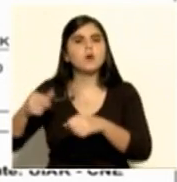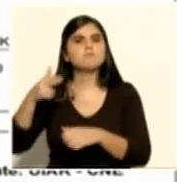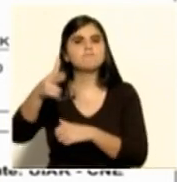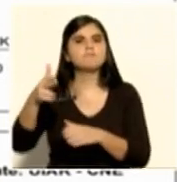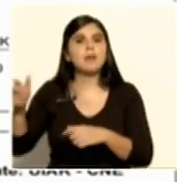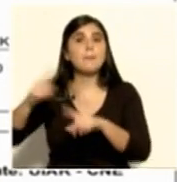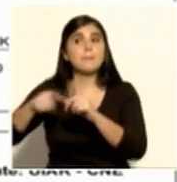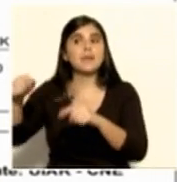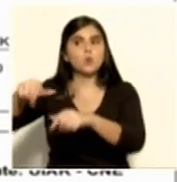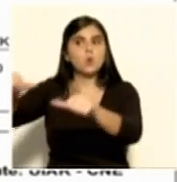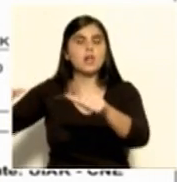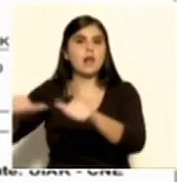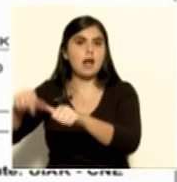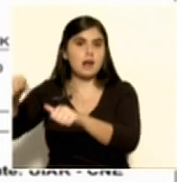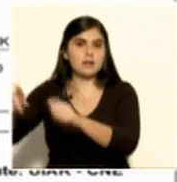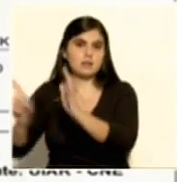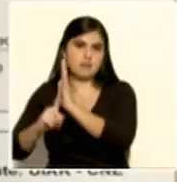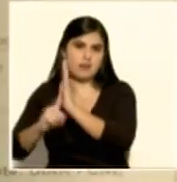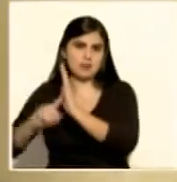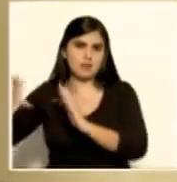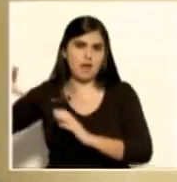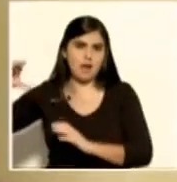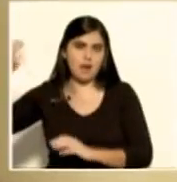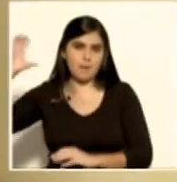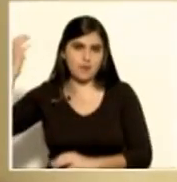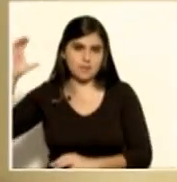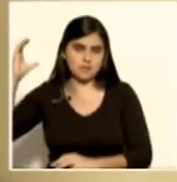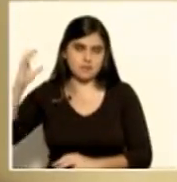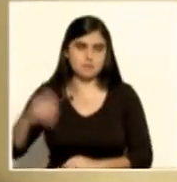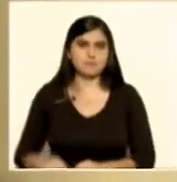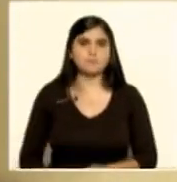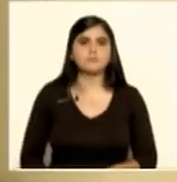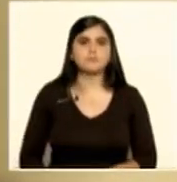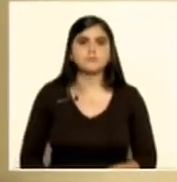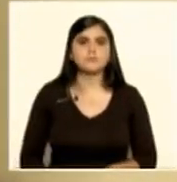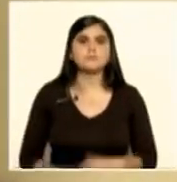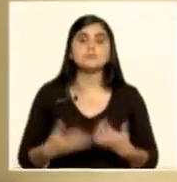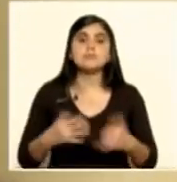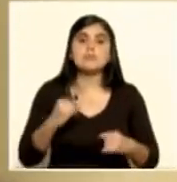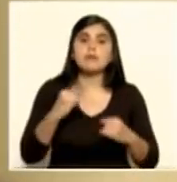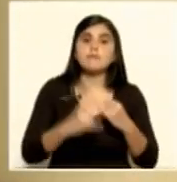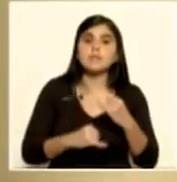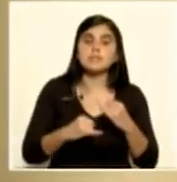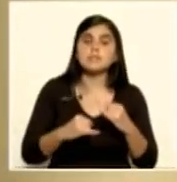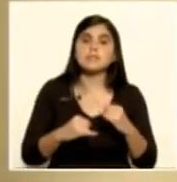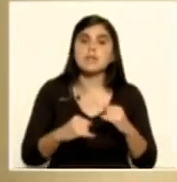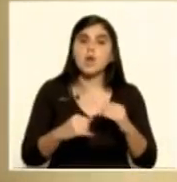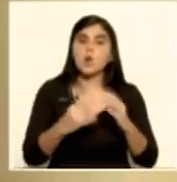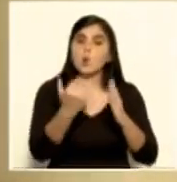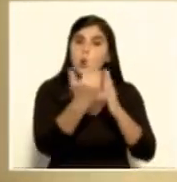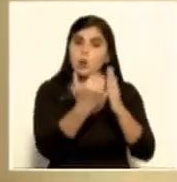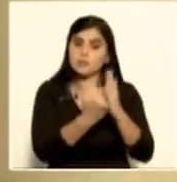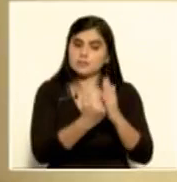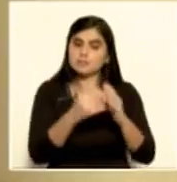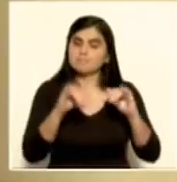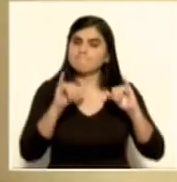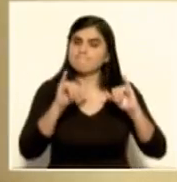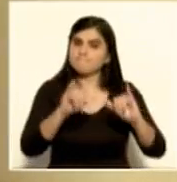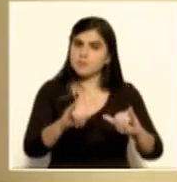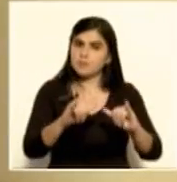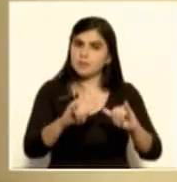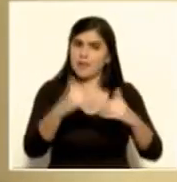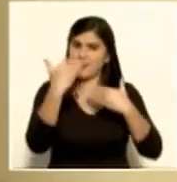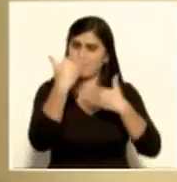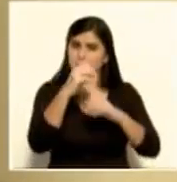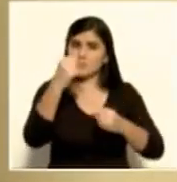En tema de restricción vehicular, finalizo con la indicación: se mantiene la restricción